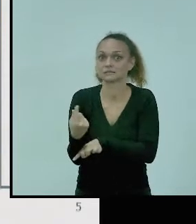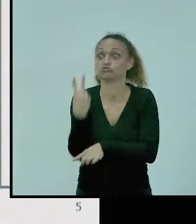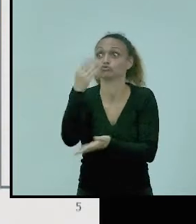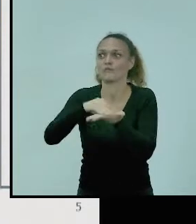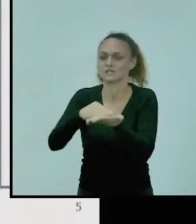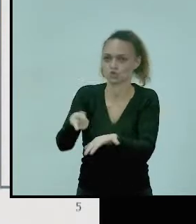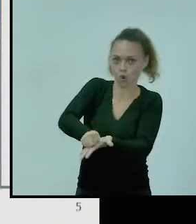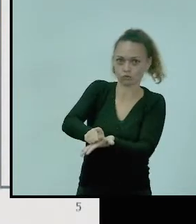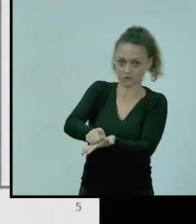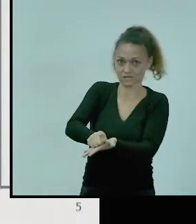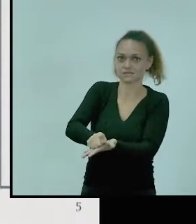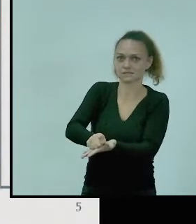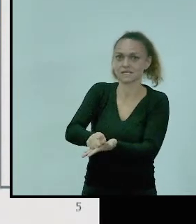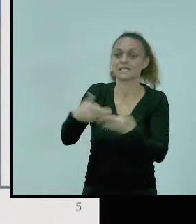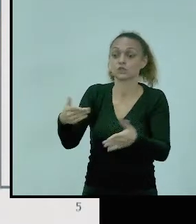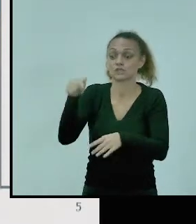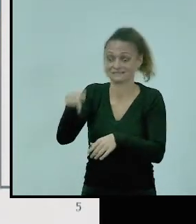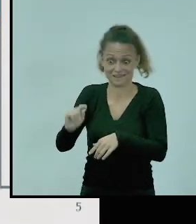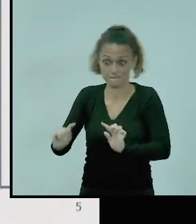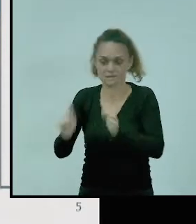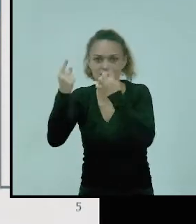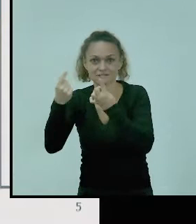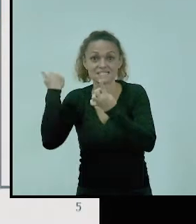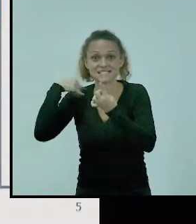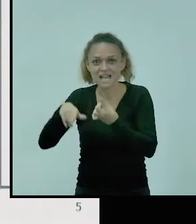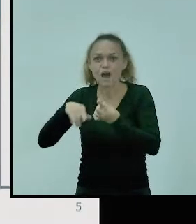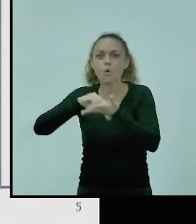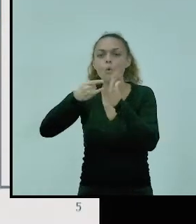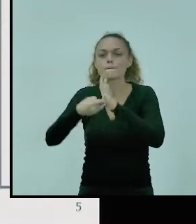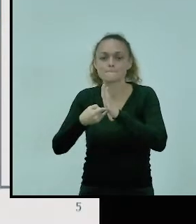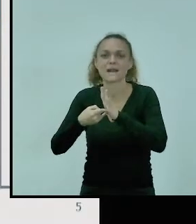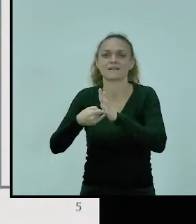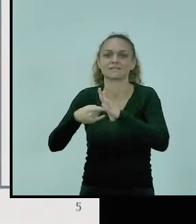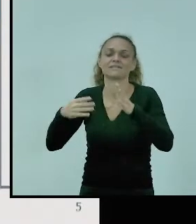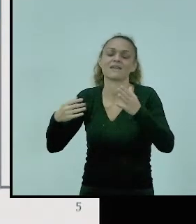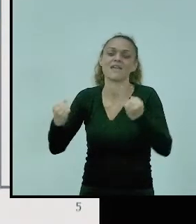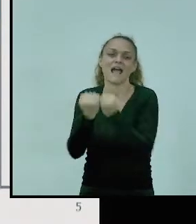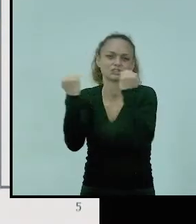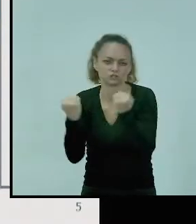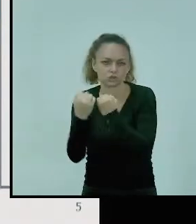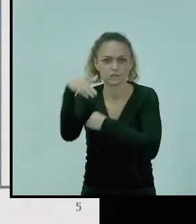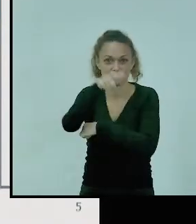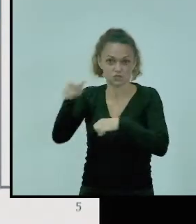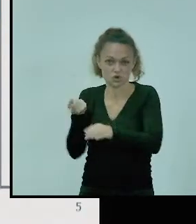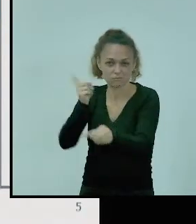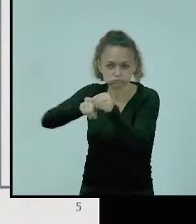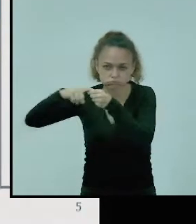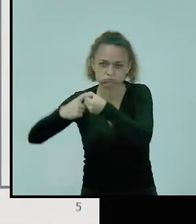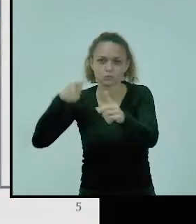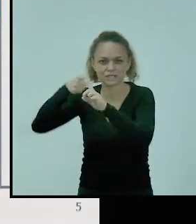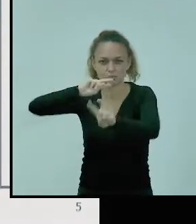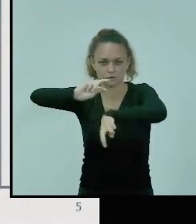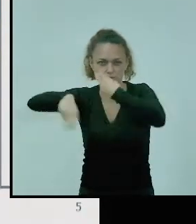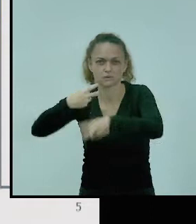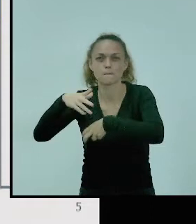primero, se hizo un plan de actuación de los intervinientes para la recuperación del casco y el trabajo, que hizo